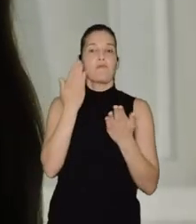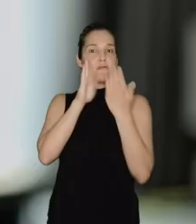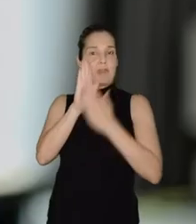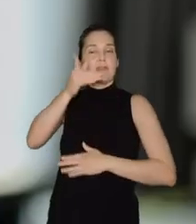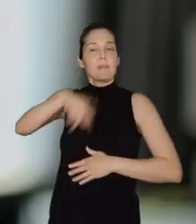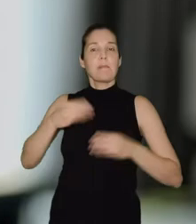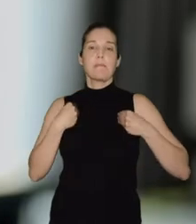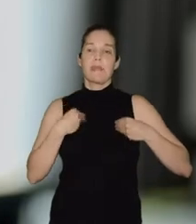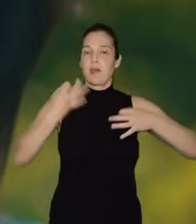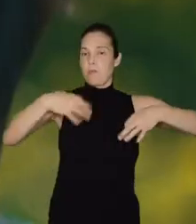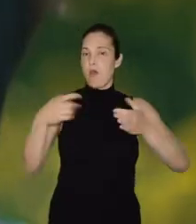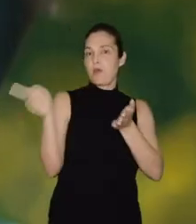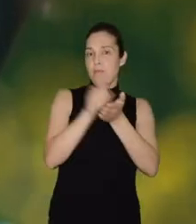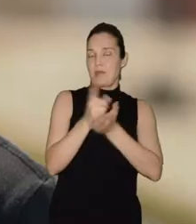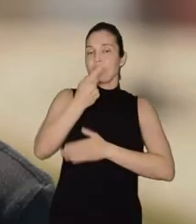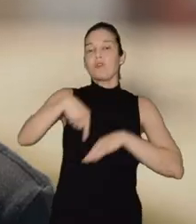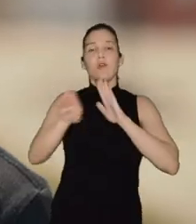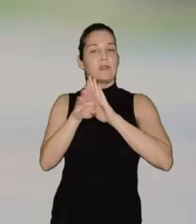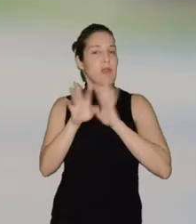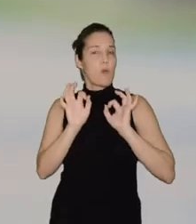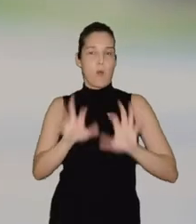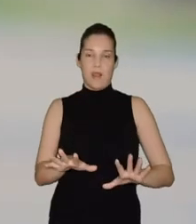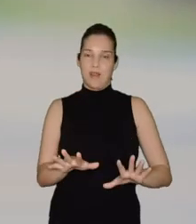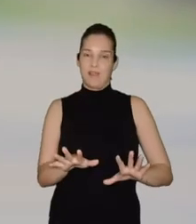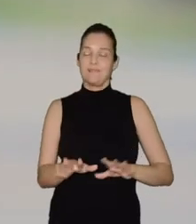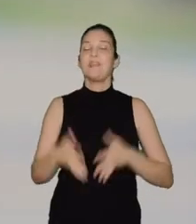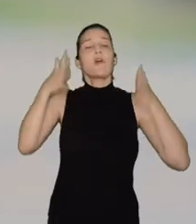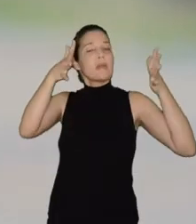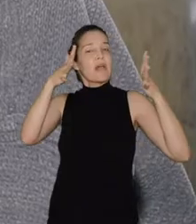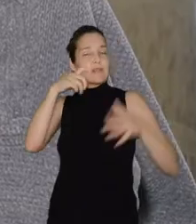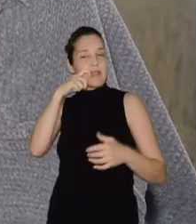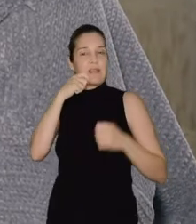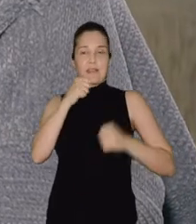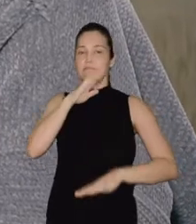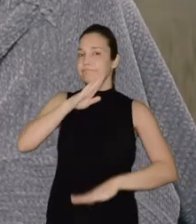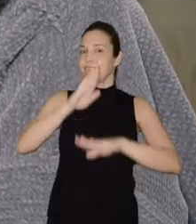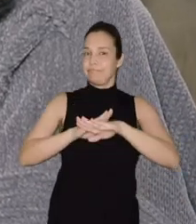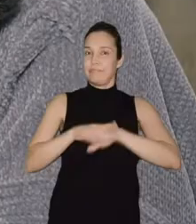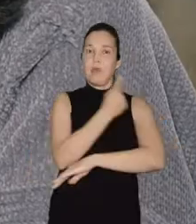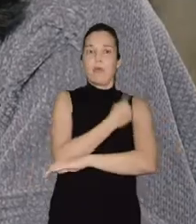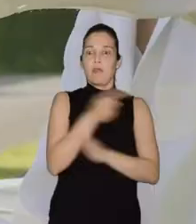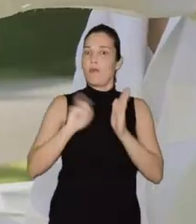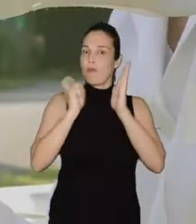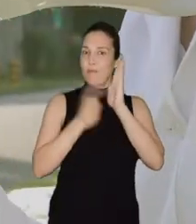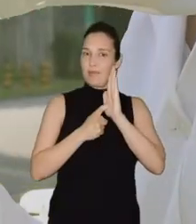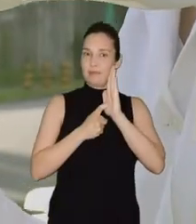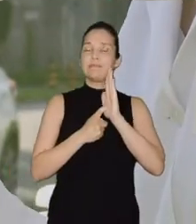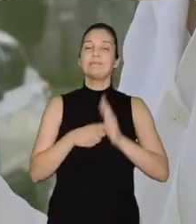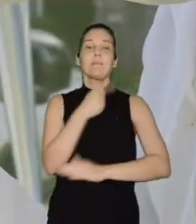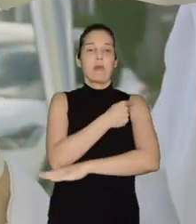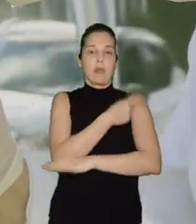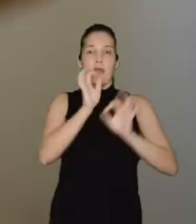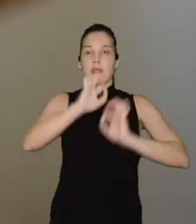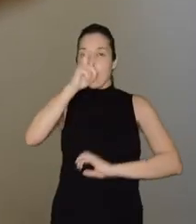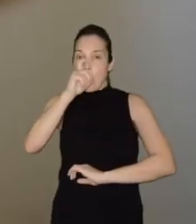y recuperar nuestras vidas. Continuemos haciéndolo igual de bien. Sigue las recomendaciones sanitarias, completa tu